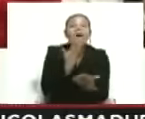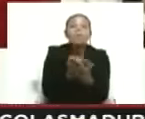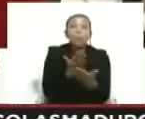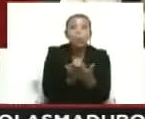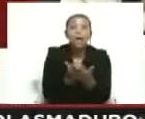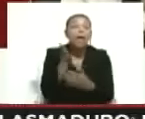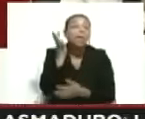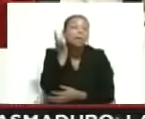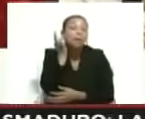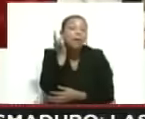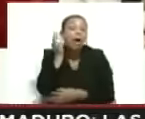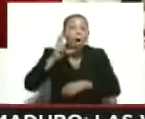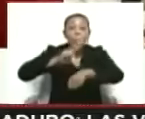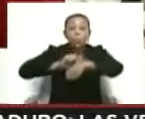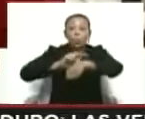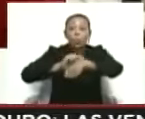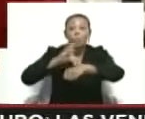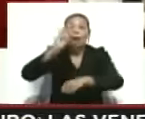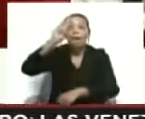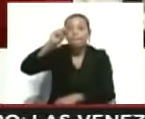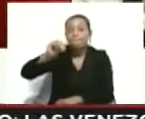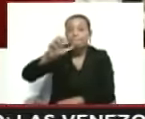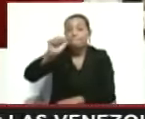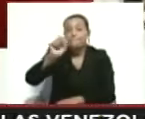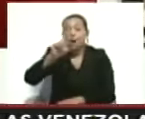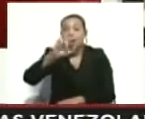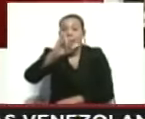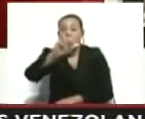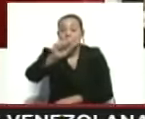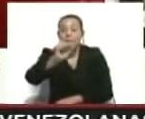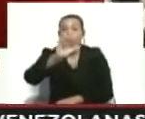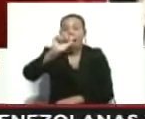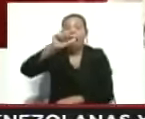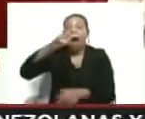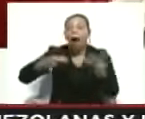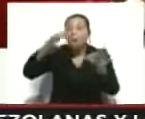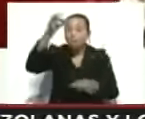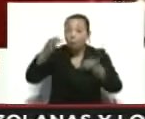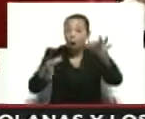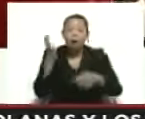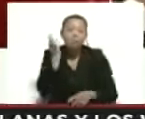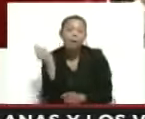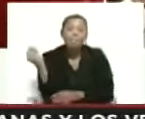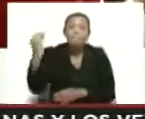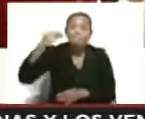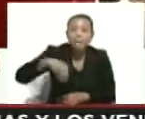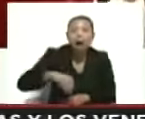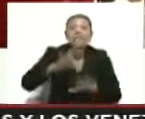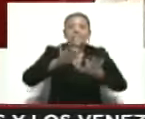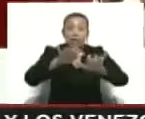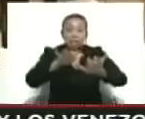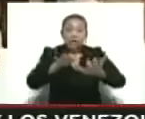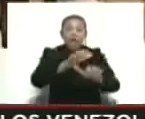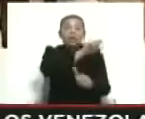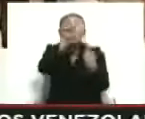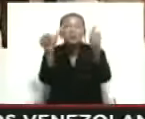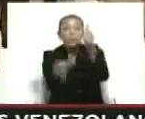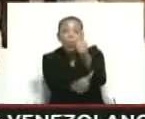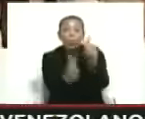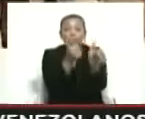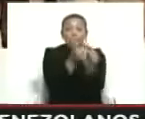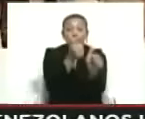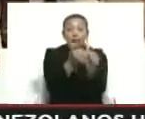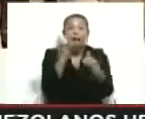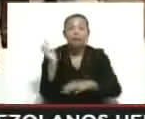la doctora María Alejandra Hernández Aldana, abogada, quien además ha sido secretaria y subsecretaria de nuestra